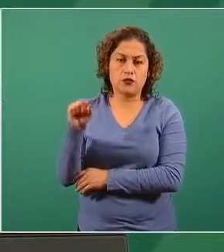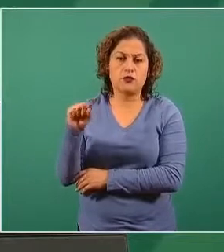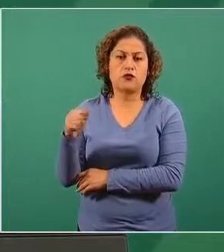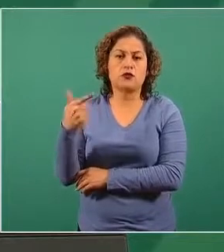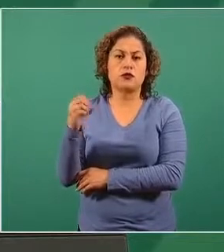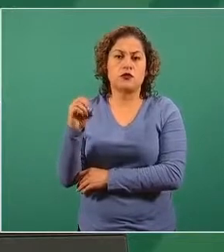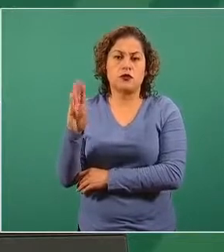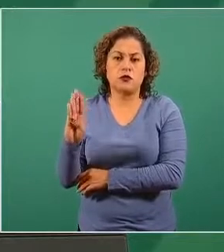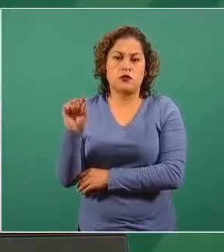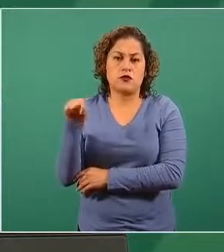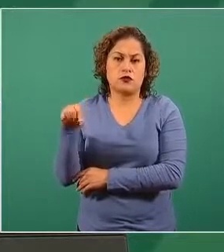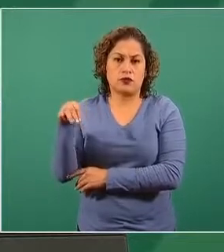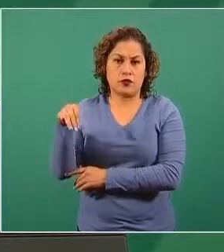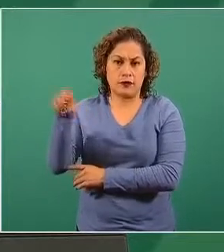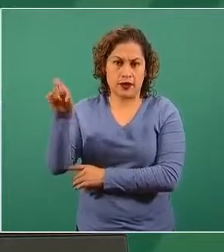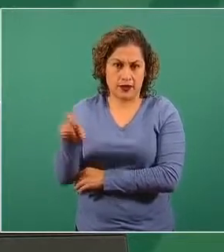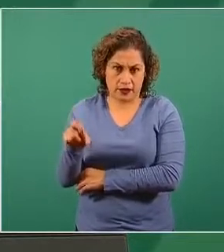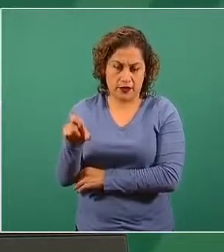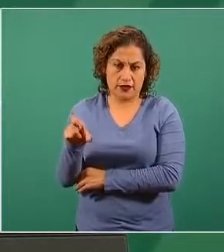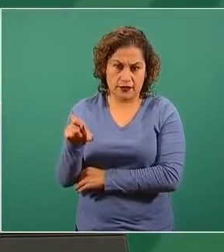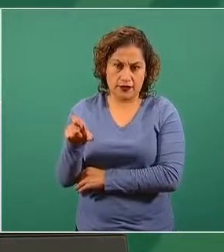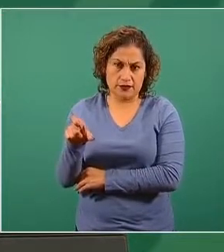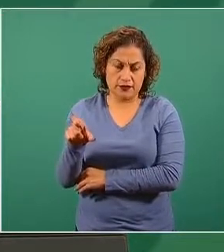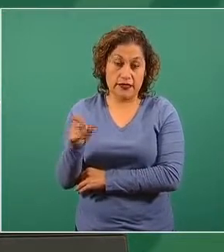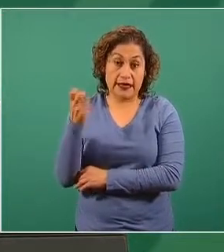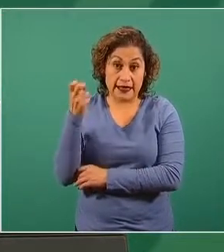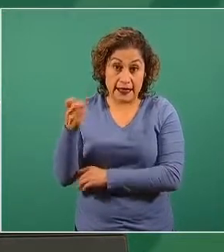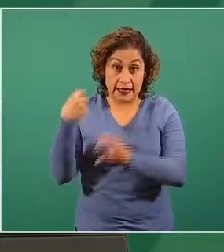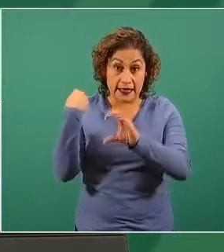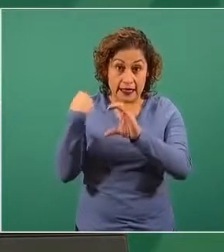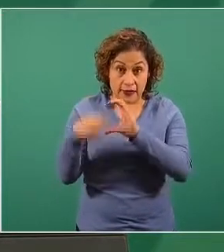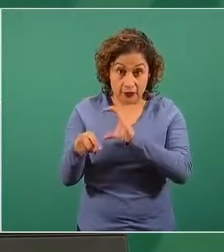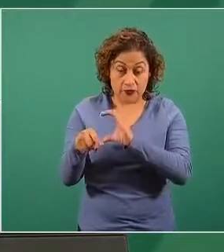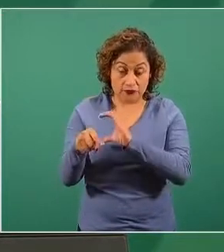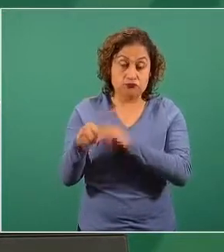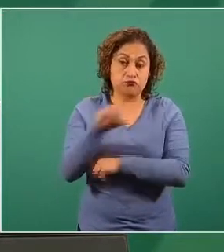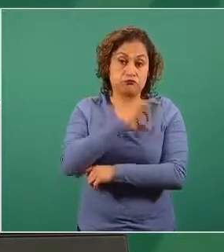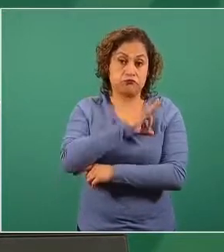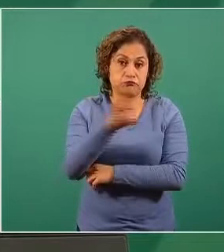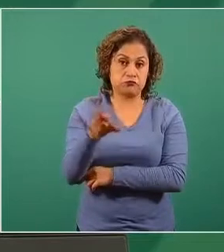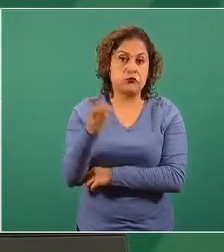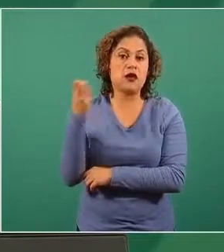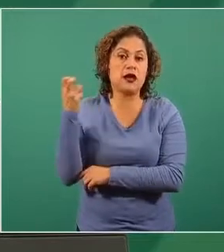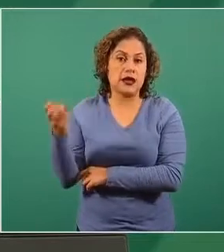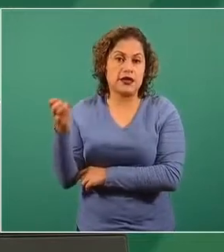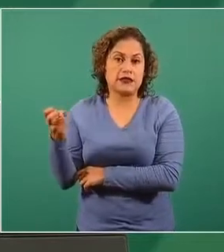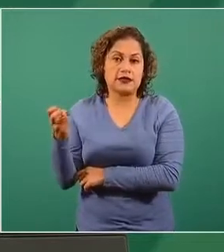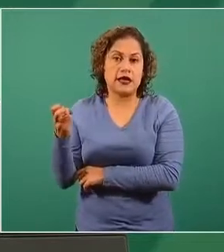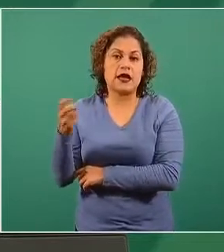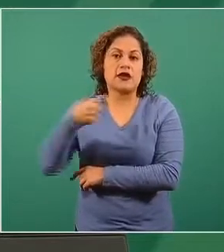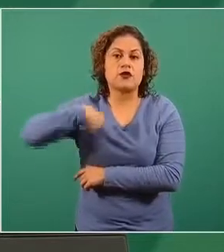salud.gov.mx. Ese correo electrónico lo revisa mi equipo